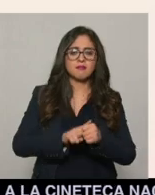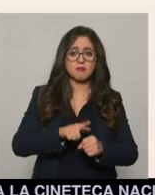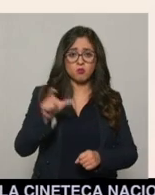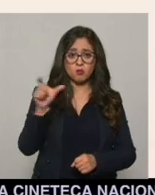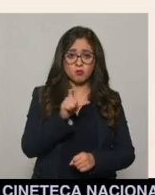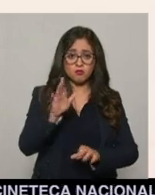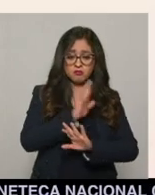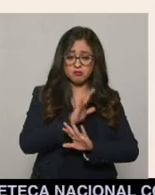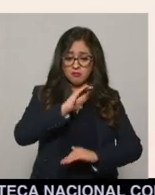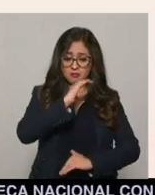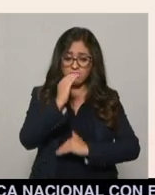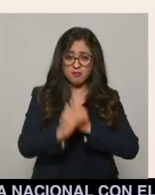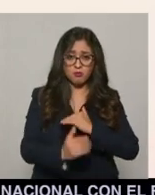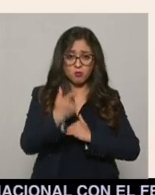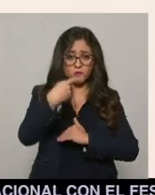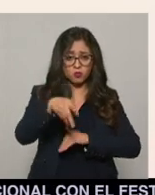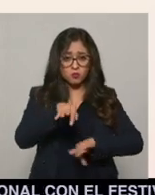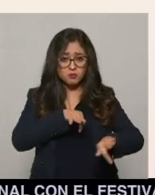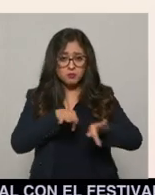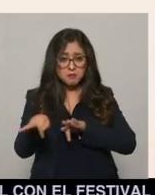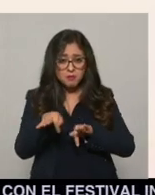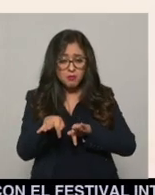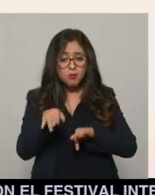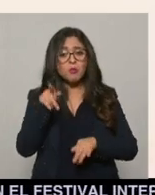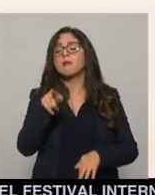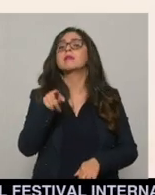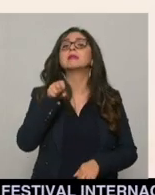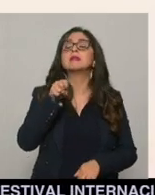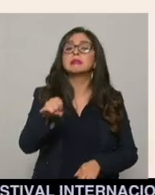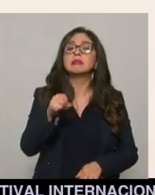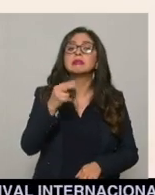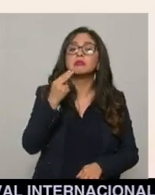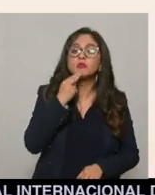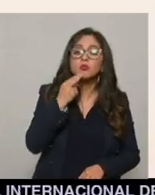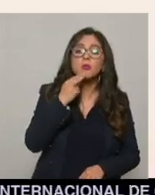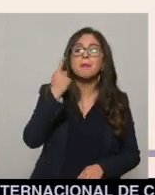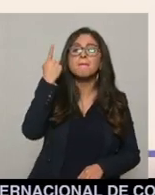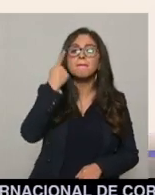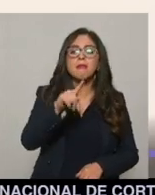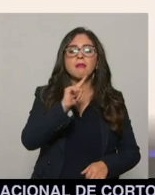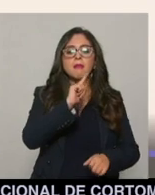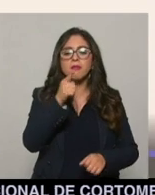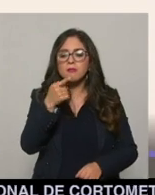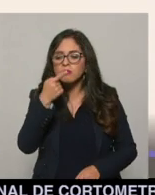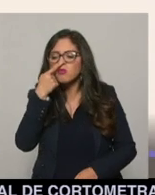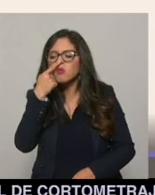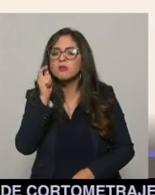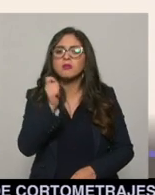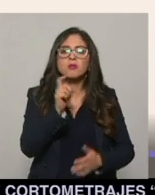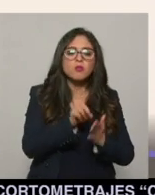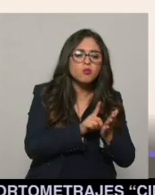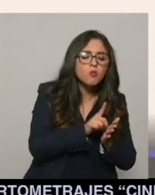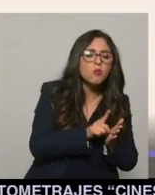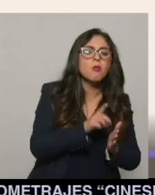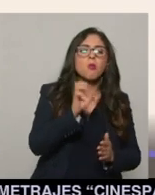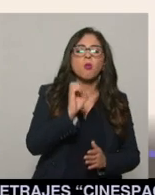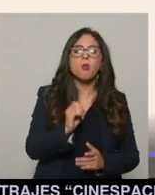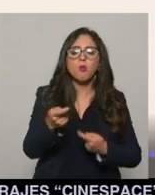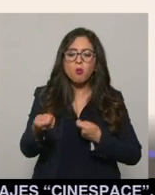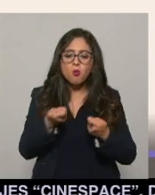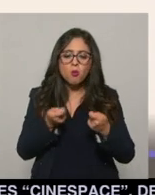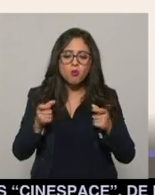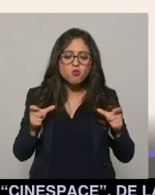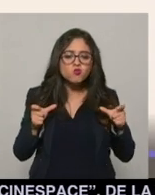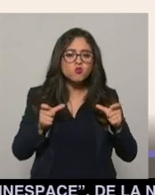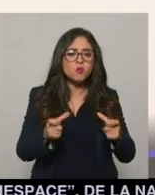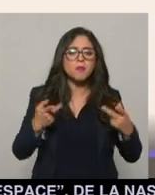su vida laboral, los animales que hubieran servido en algún punto para la detección de drogas, para control y custodia de